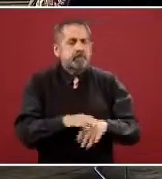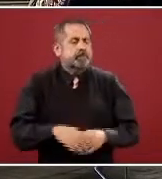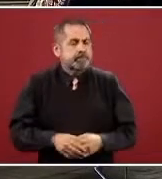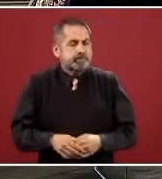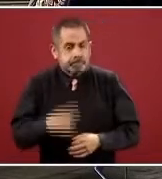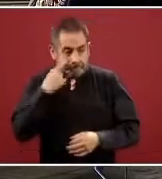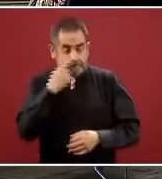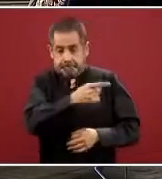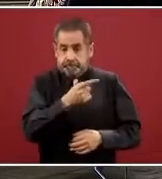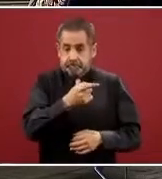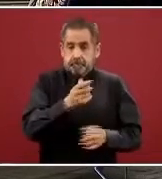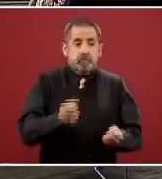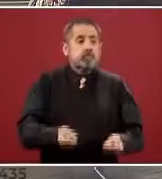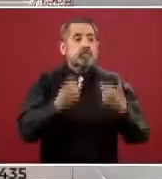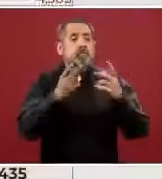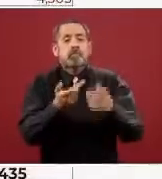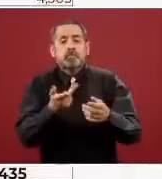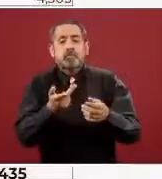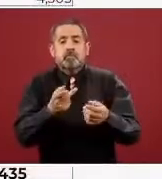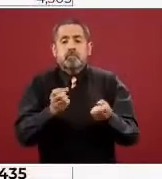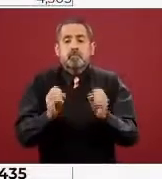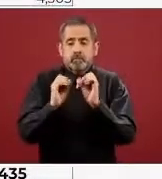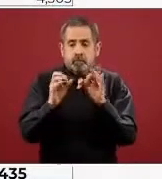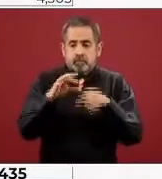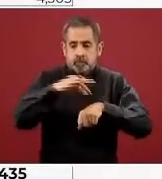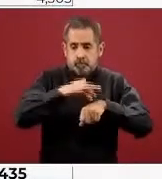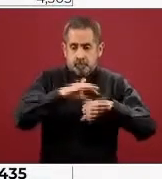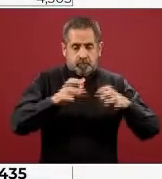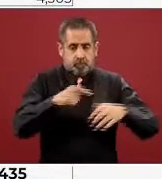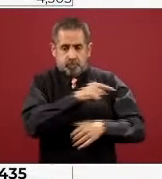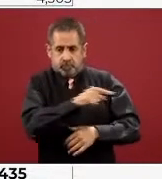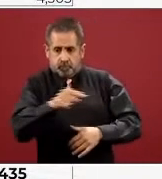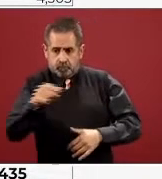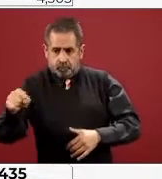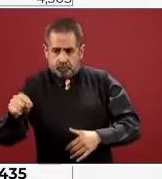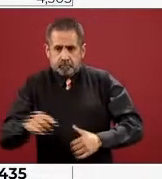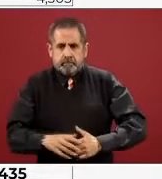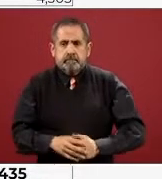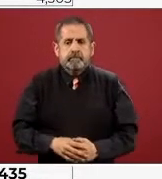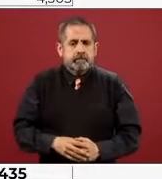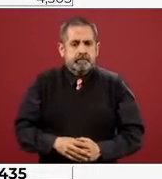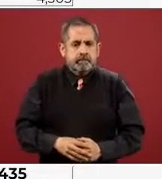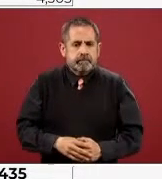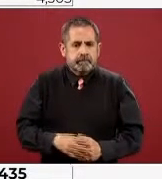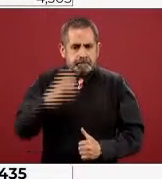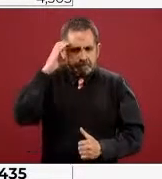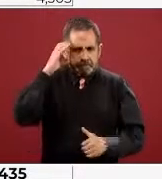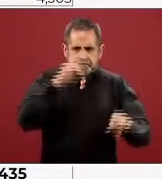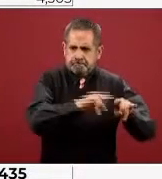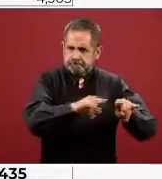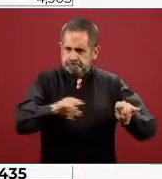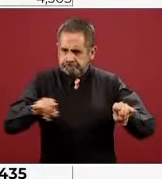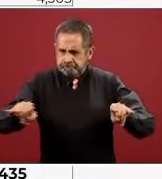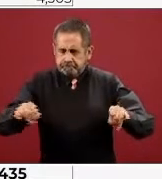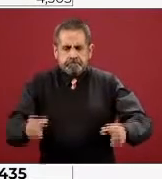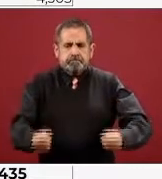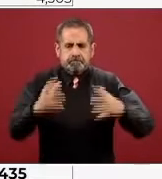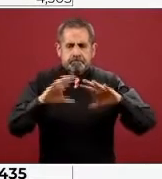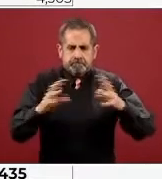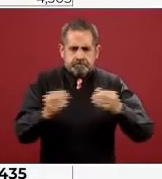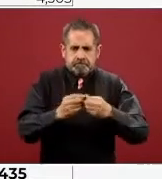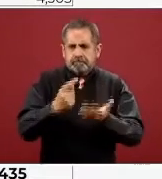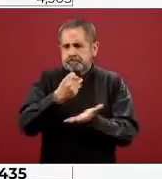unidades, el total de consultorios y el total de camas de hospitalización, esto sin diferenciar entre camas de